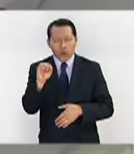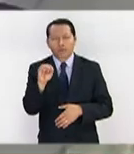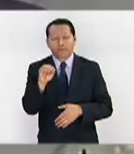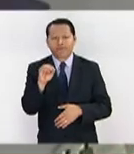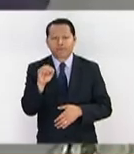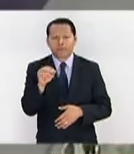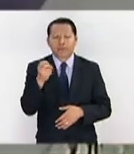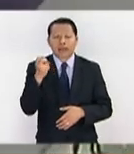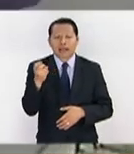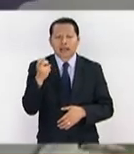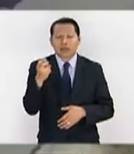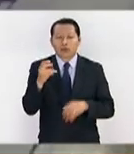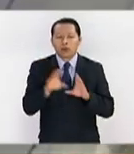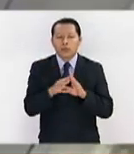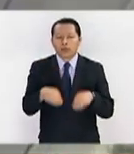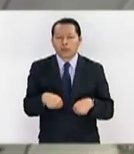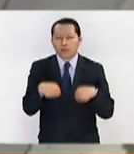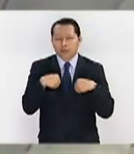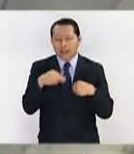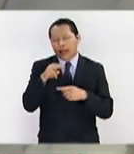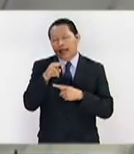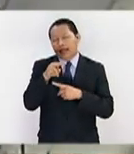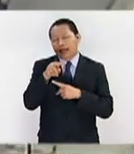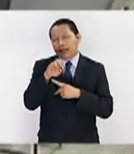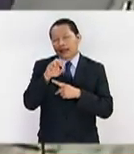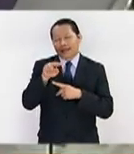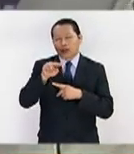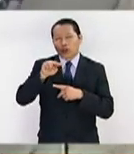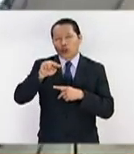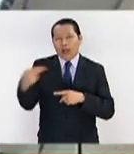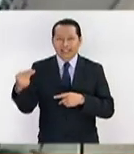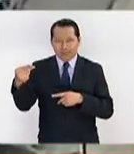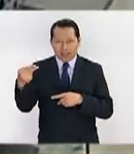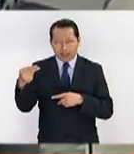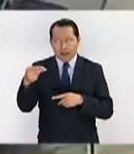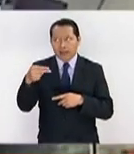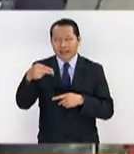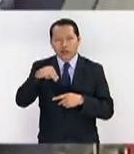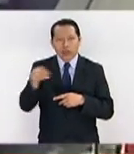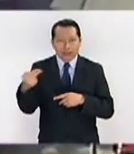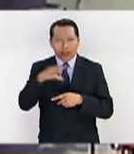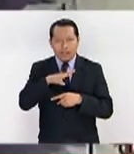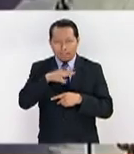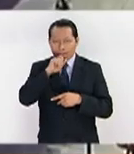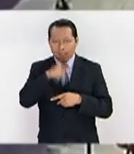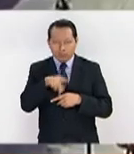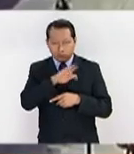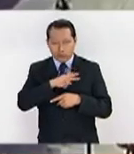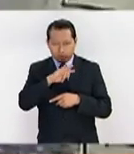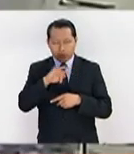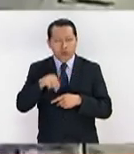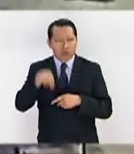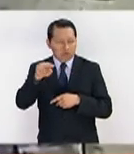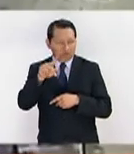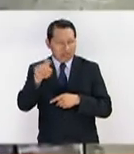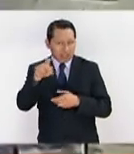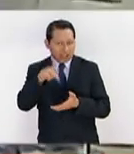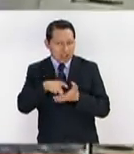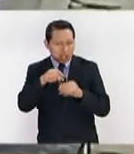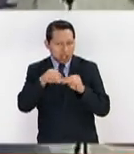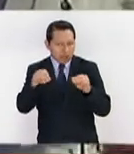El atacante vivía en New Braunfels, otra comunidad pequeña, al norte, a unos 100 kilómetros al